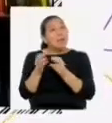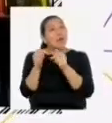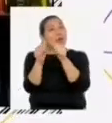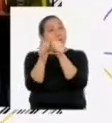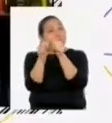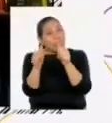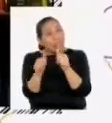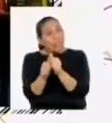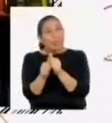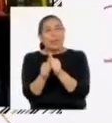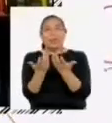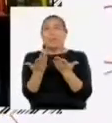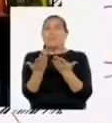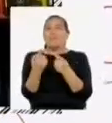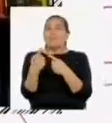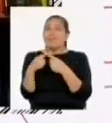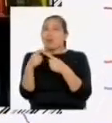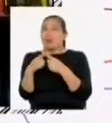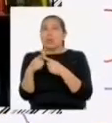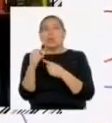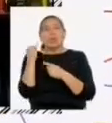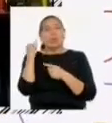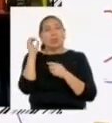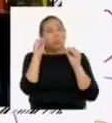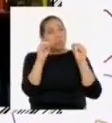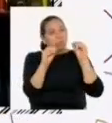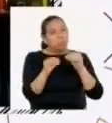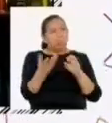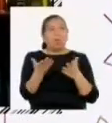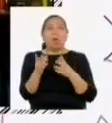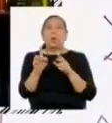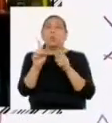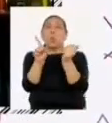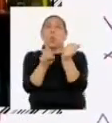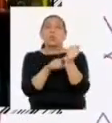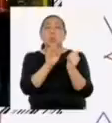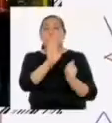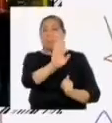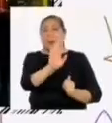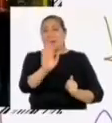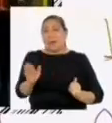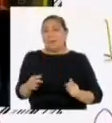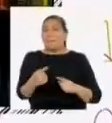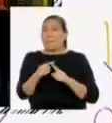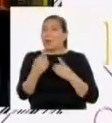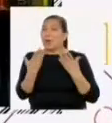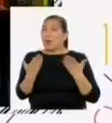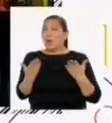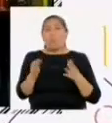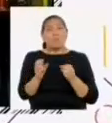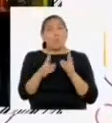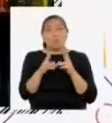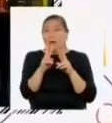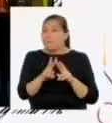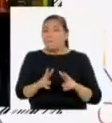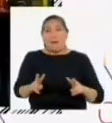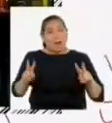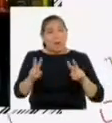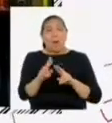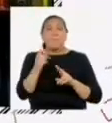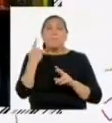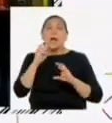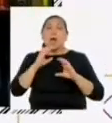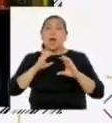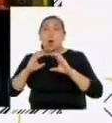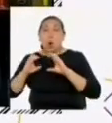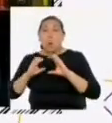transmiten imágenes, donde se envían conceptos, donde se transmiten rituales y constituyen elementos de mucho valor para